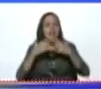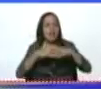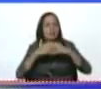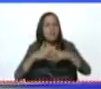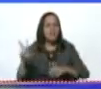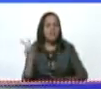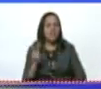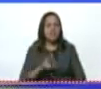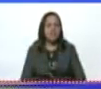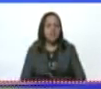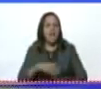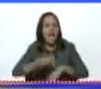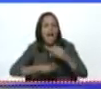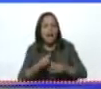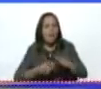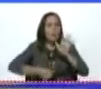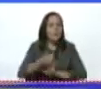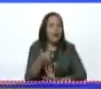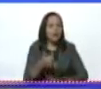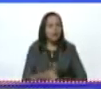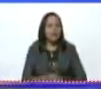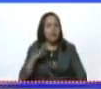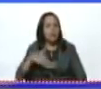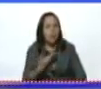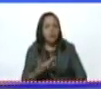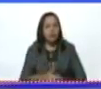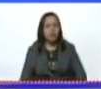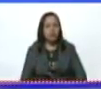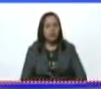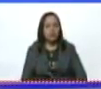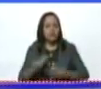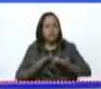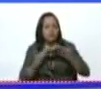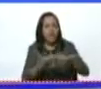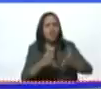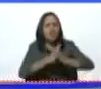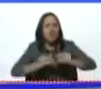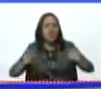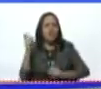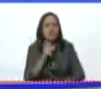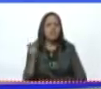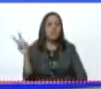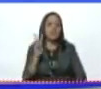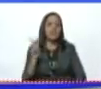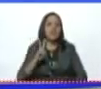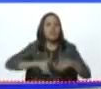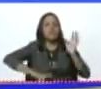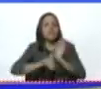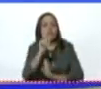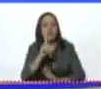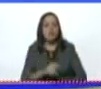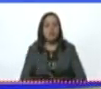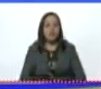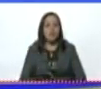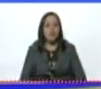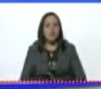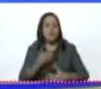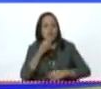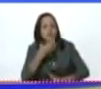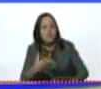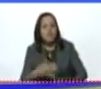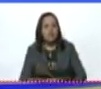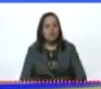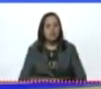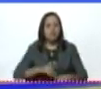Estado produzcan más y le garanticen todo lo que necesita Venezuela para su desarrollo, para su bienestar, para